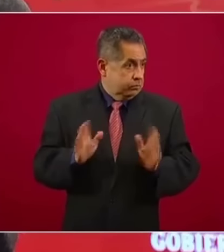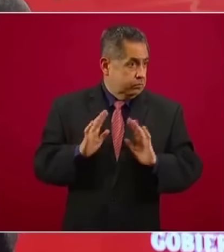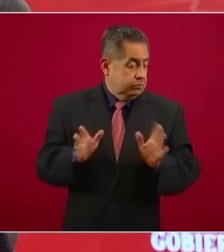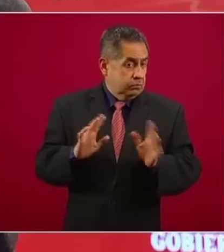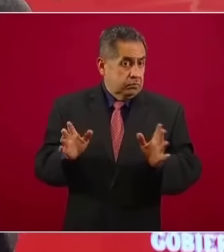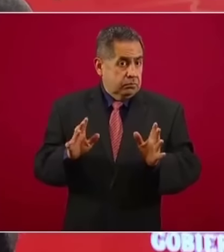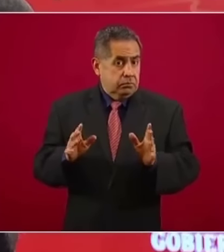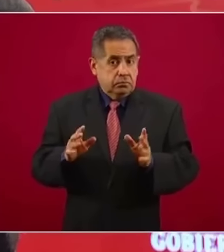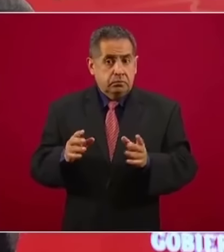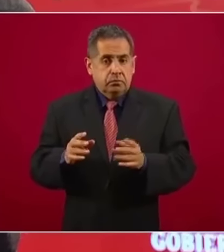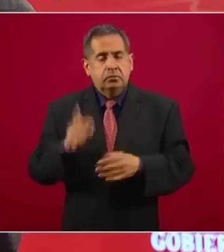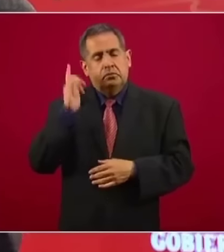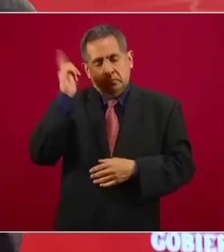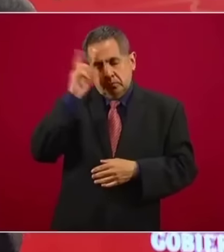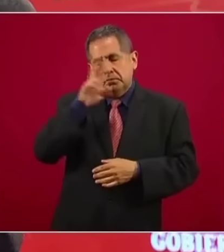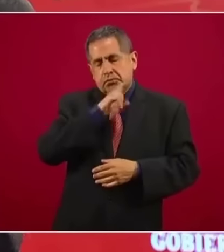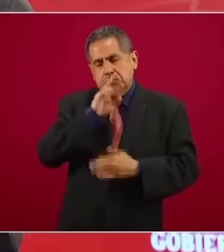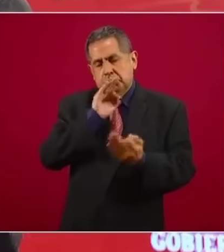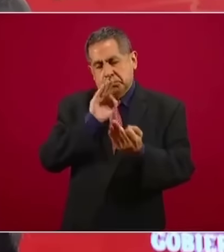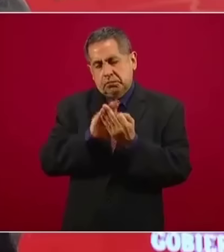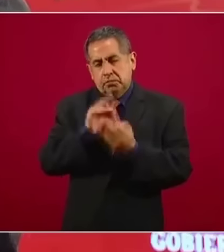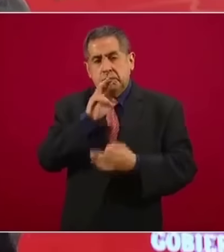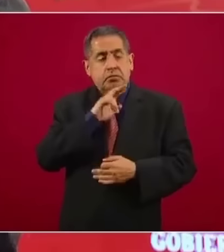que esperemos sea pronto,